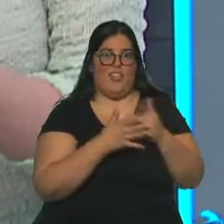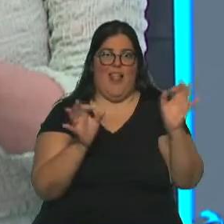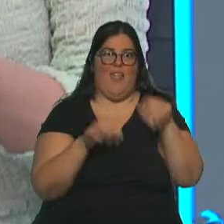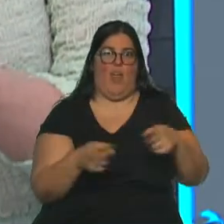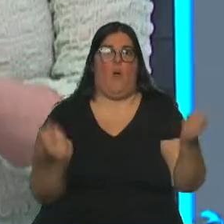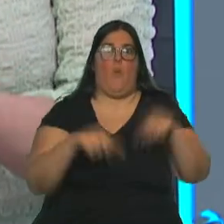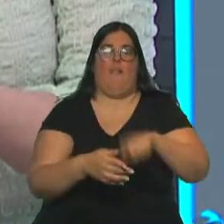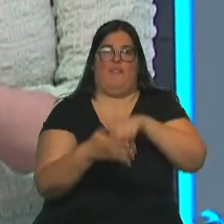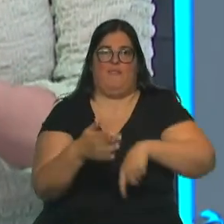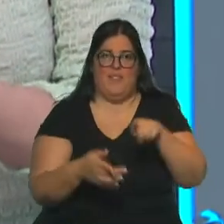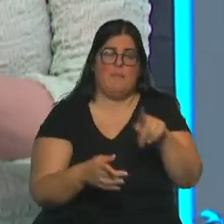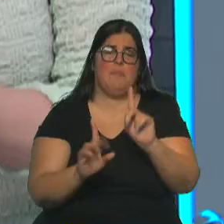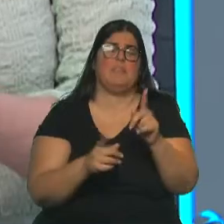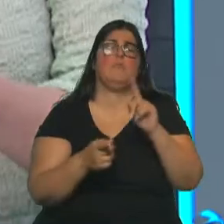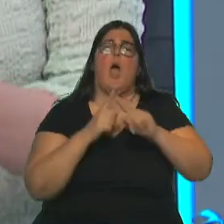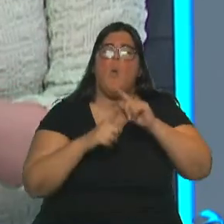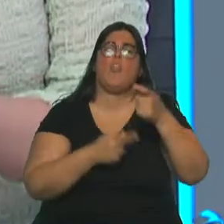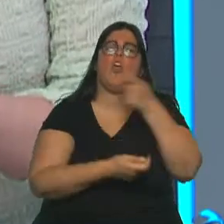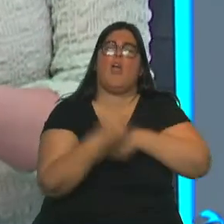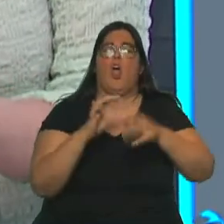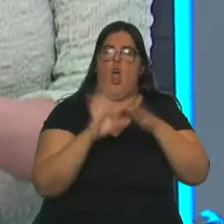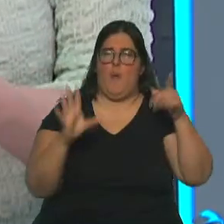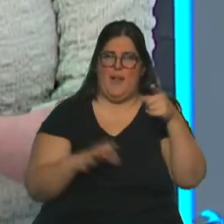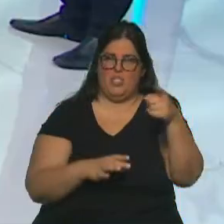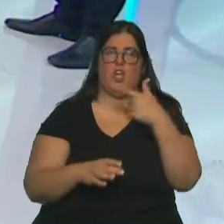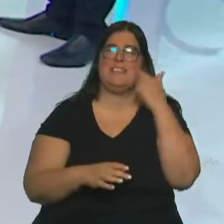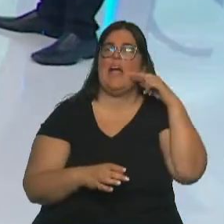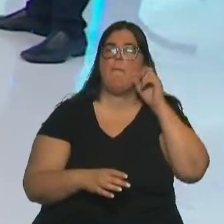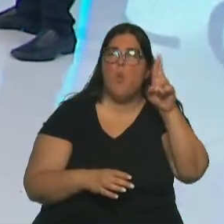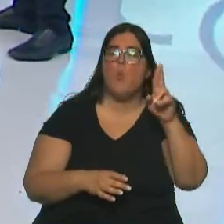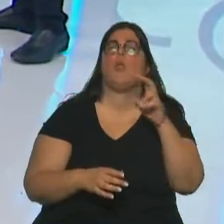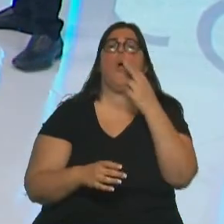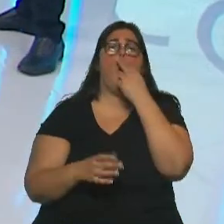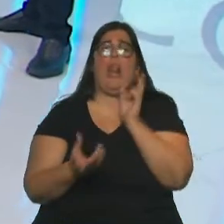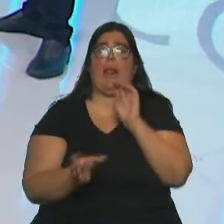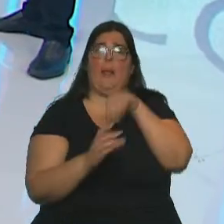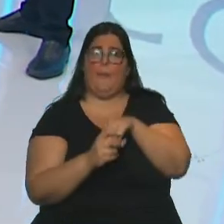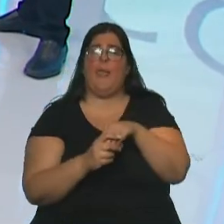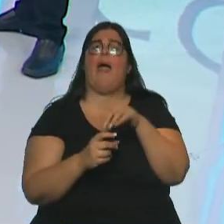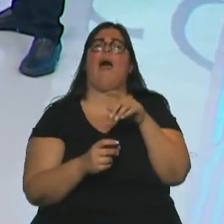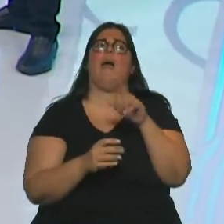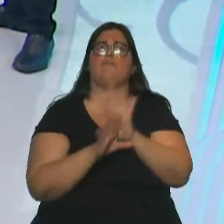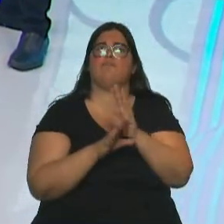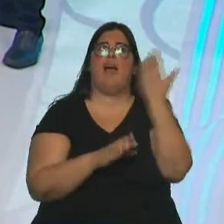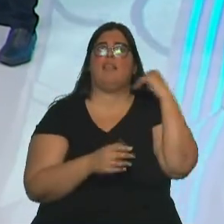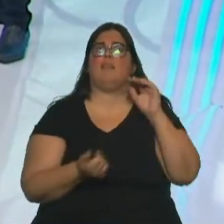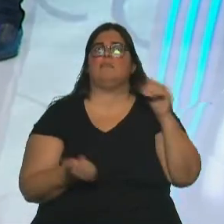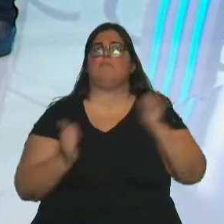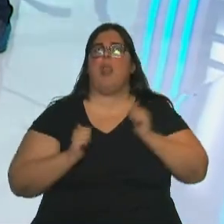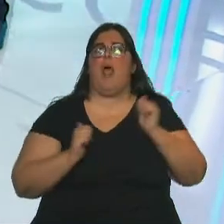estas, este Tratado de Libre Comercio con Singapur y el ingreso de Bolivia, que también llevaba un montón de tiempo sin